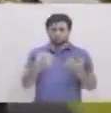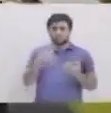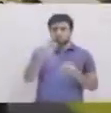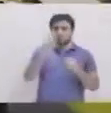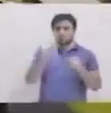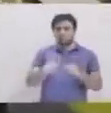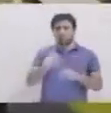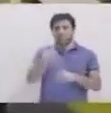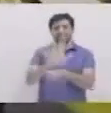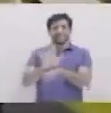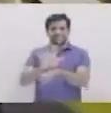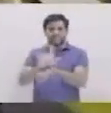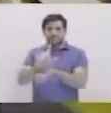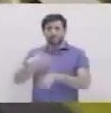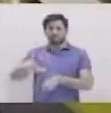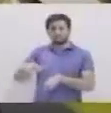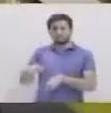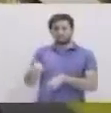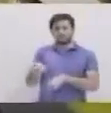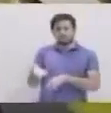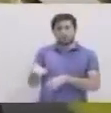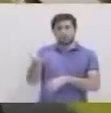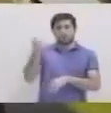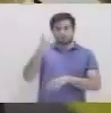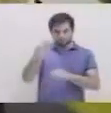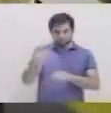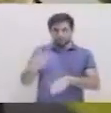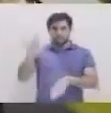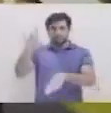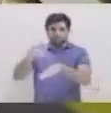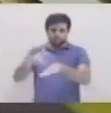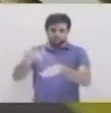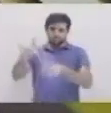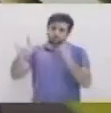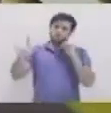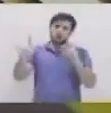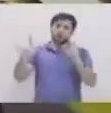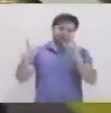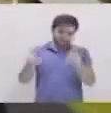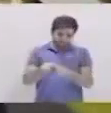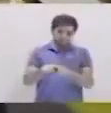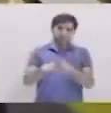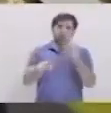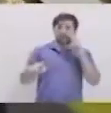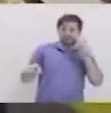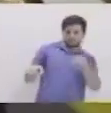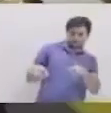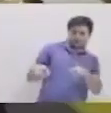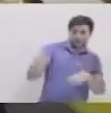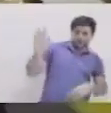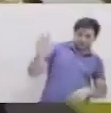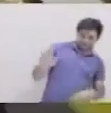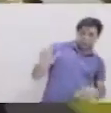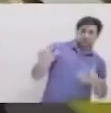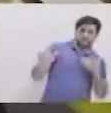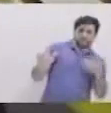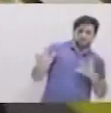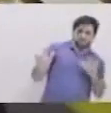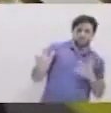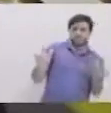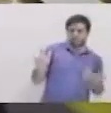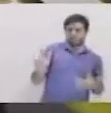escuchamos. Qué interesante, profe. ¿Y cómo empezamos a descubrir cómo podemos ver la música? Por ejemplo,